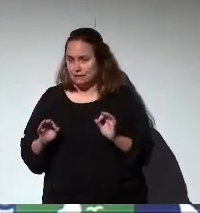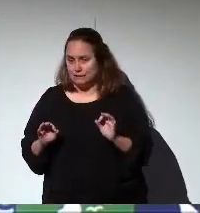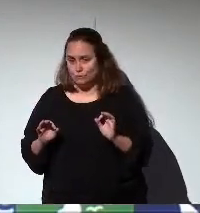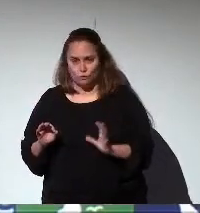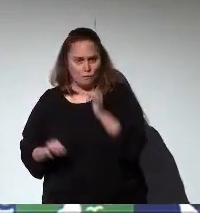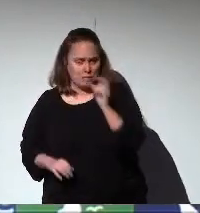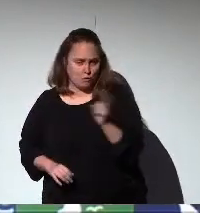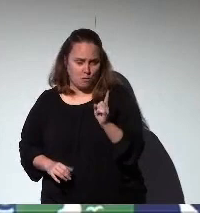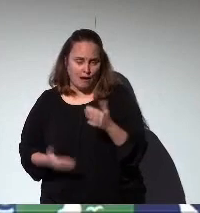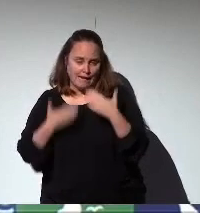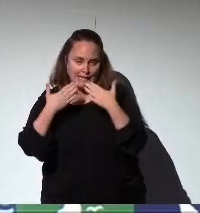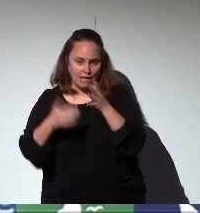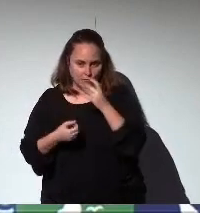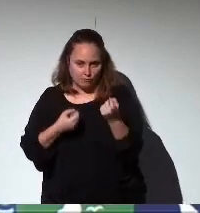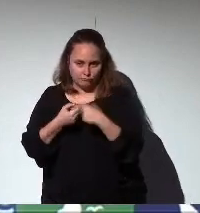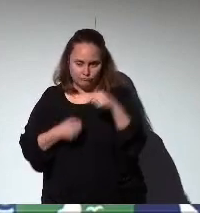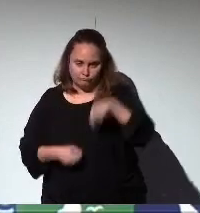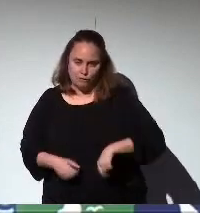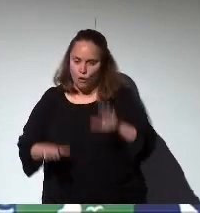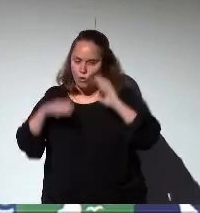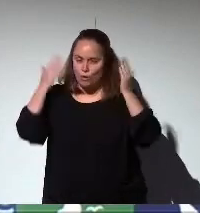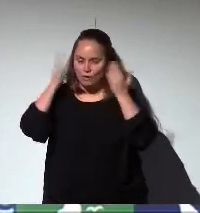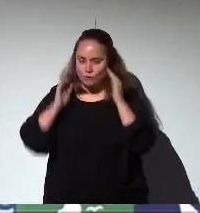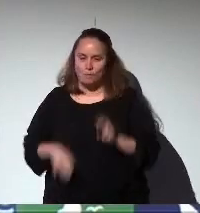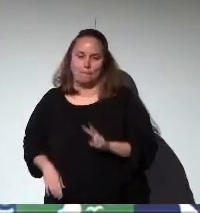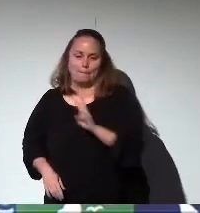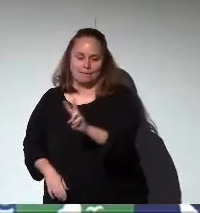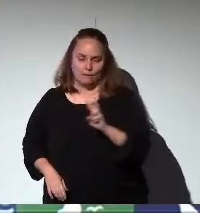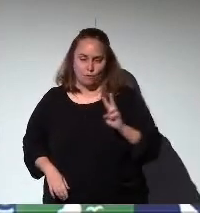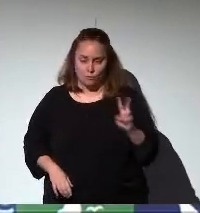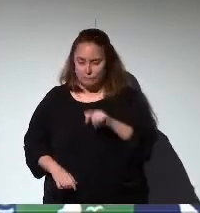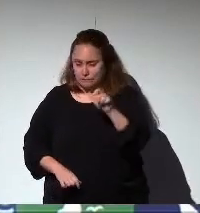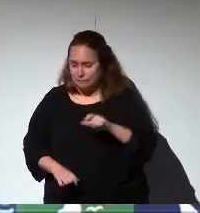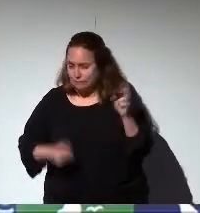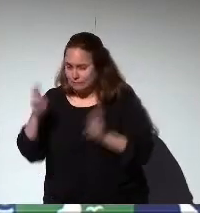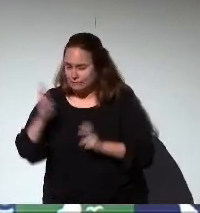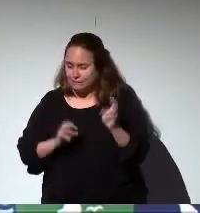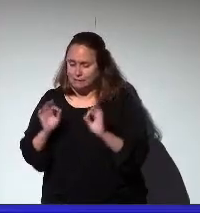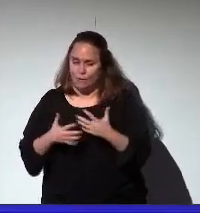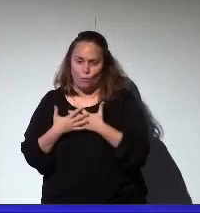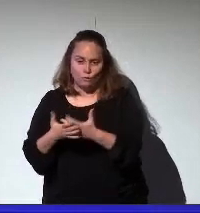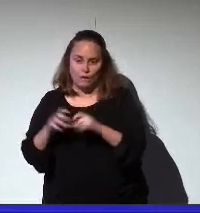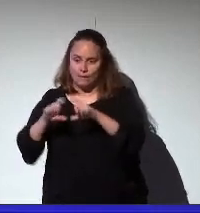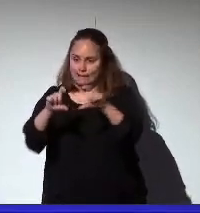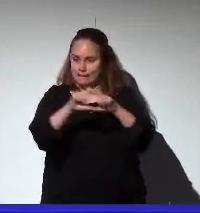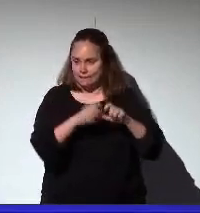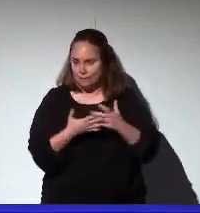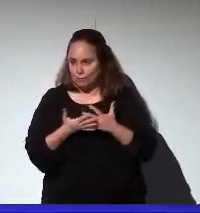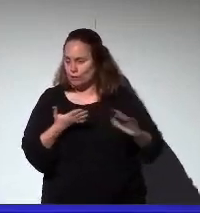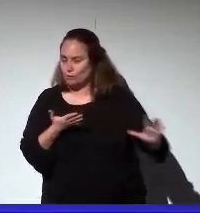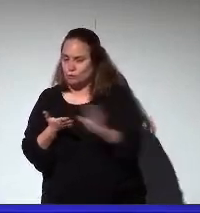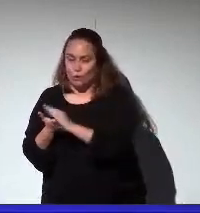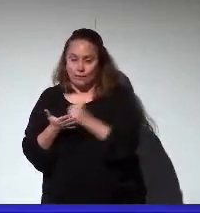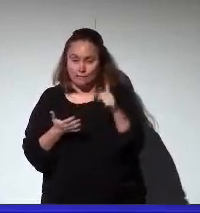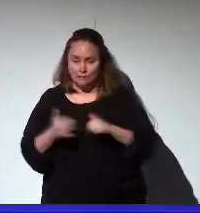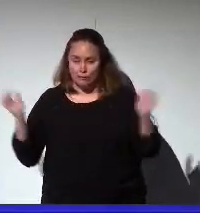la participación en este 22 Congreso a todas las personas voluntarias que están aquí, a todas las entidades del voluntariado, en un encuentro